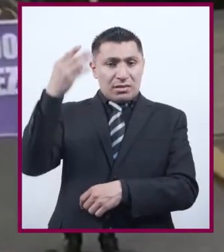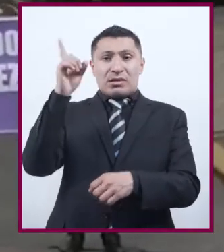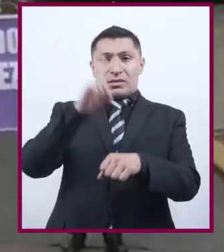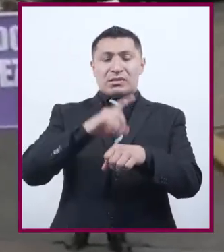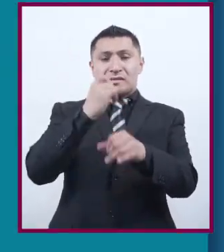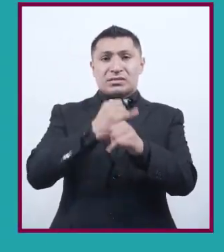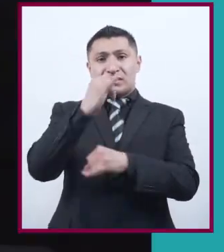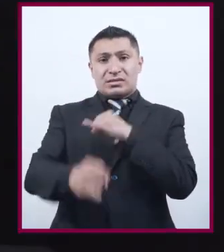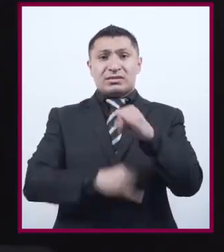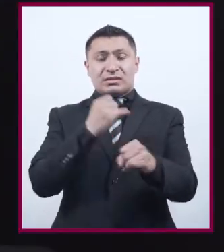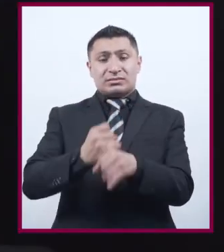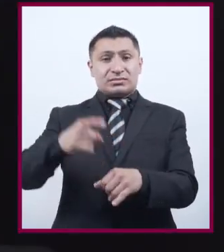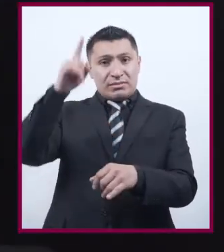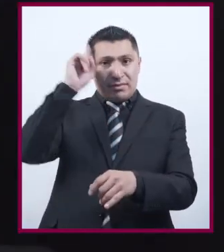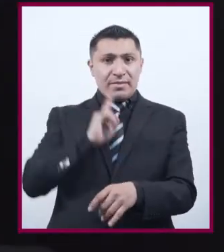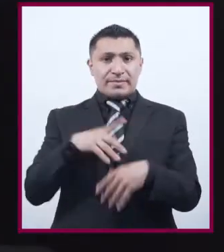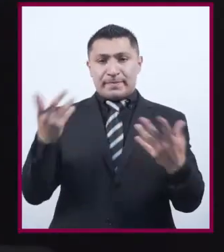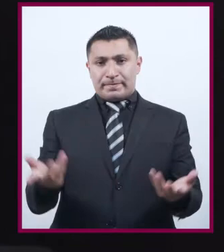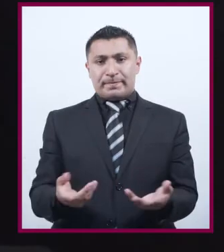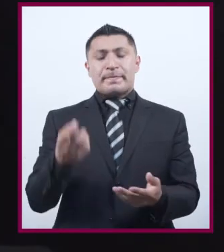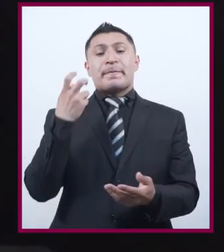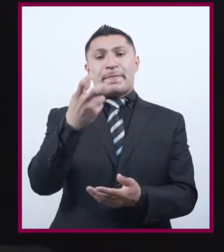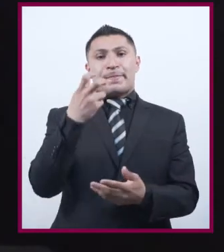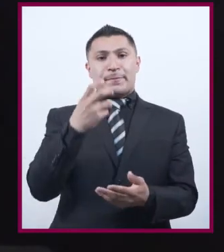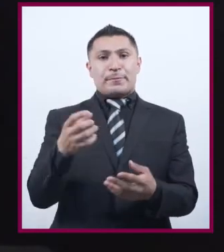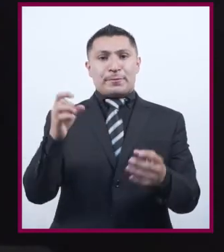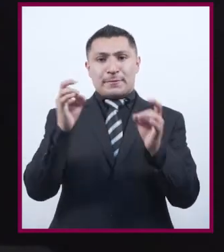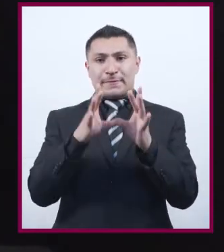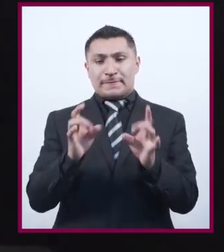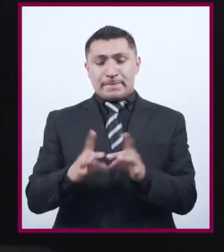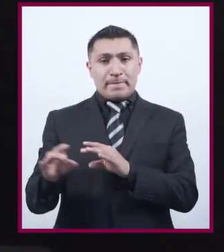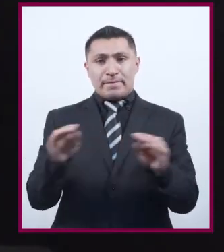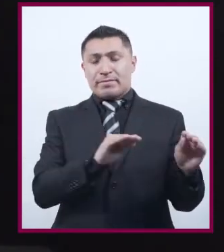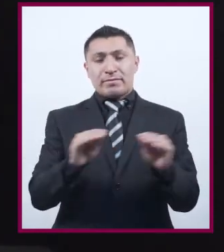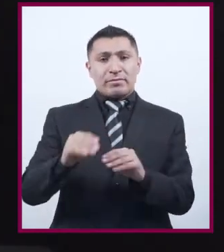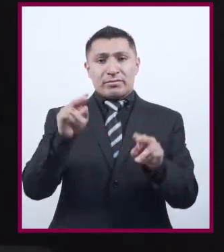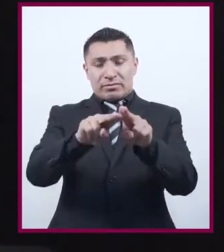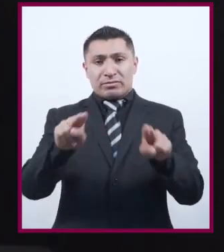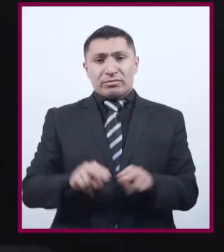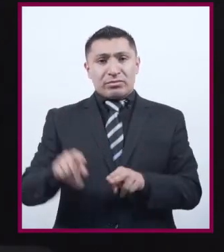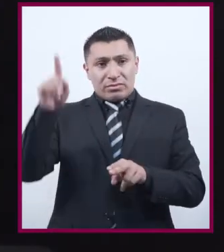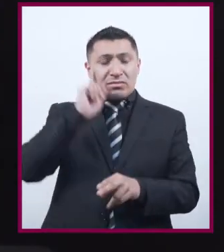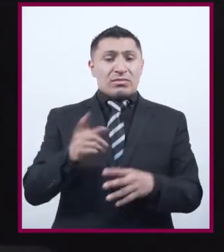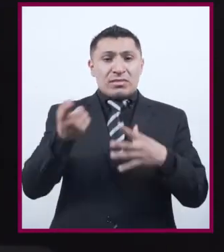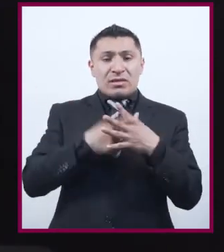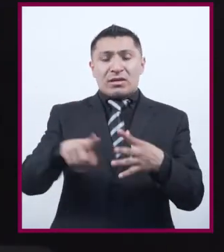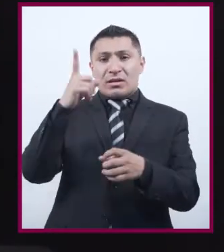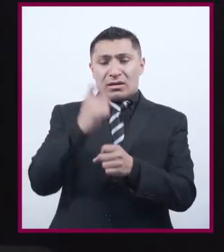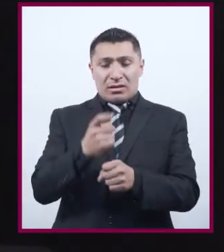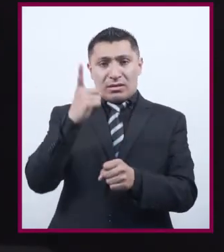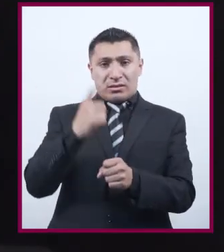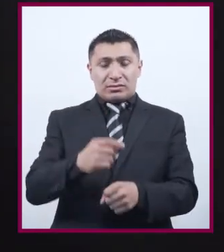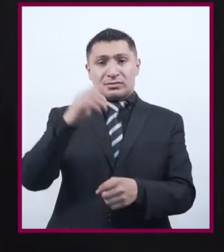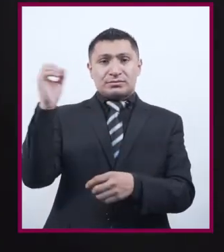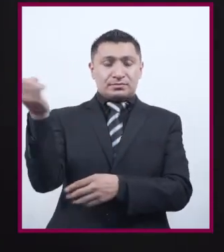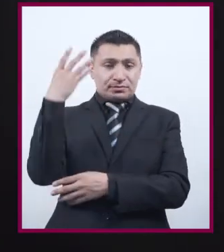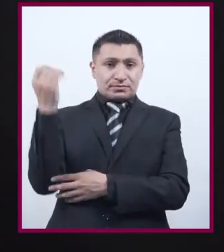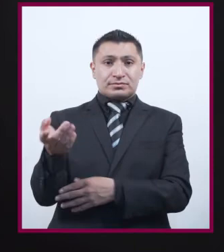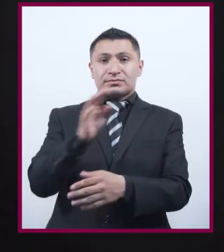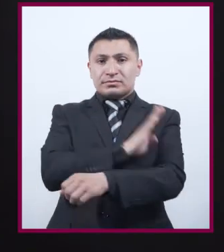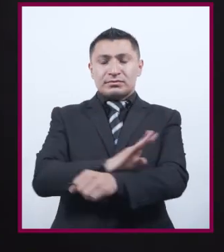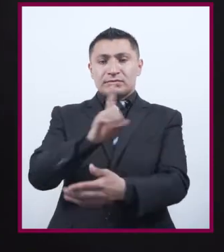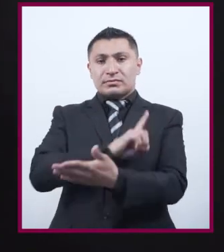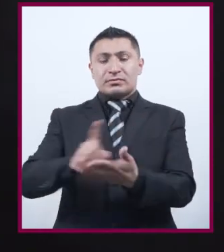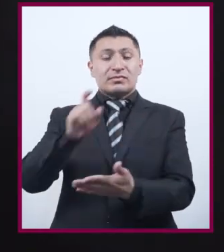de la Mujer. Ante estas acciones, el Movimiento Nacional de Mujeres inició la primera jornada en favor de los derechos sexuales y con